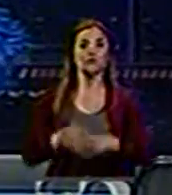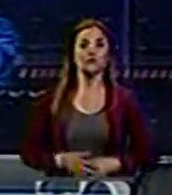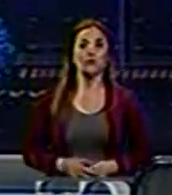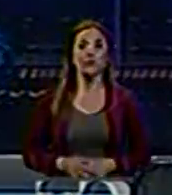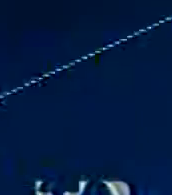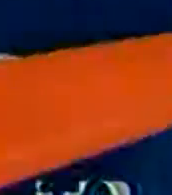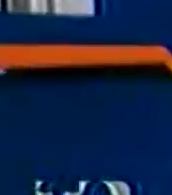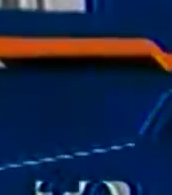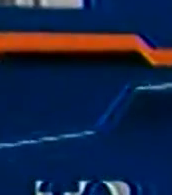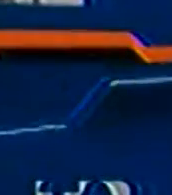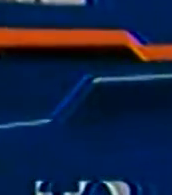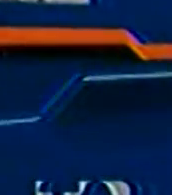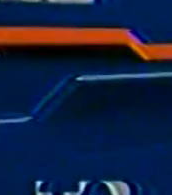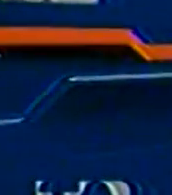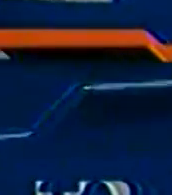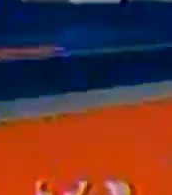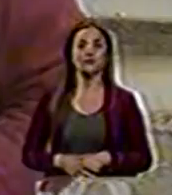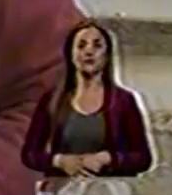informa.